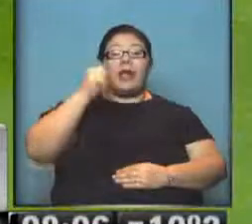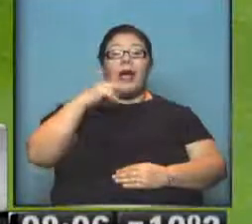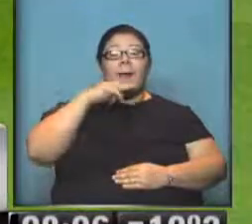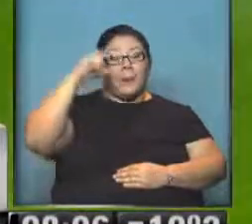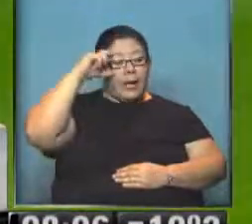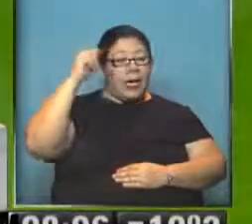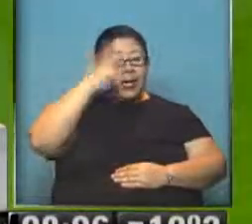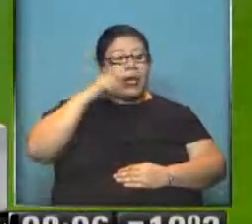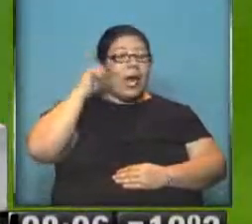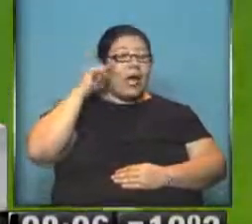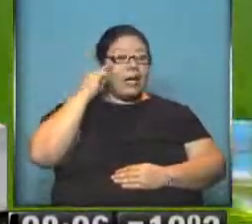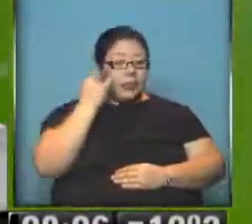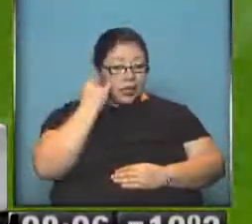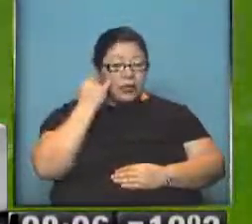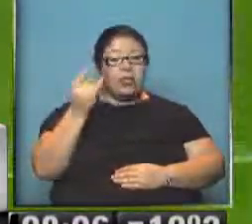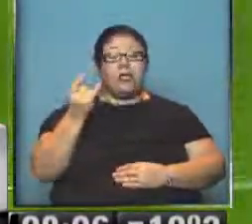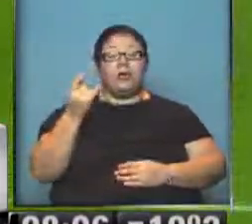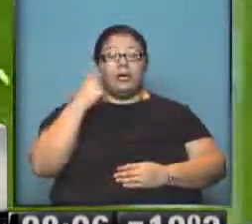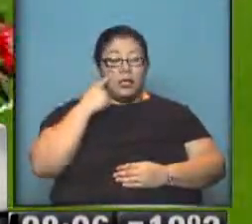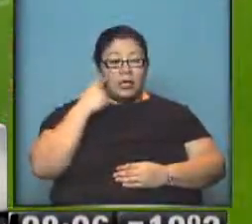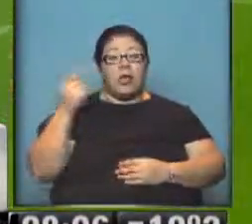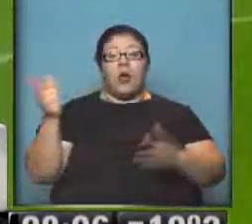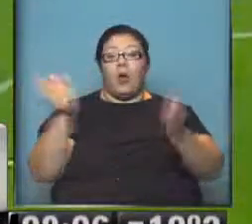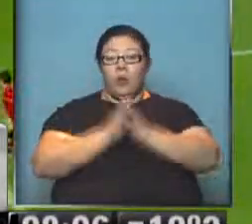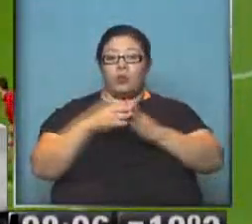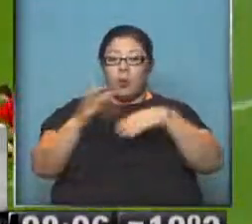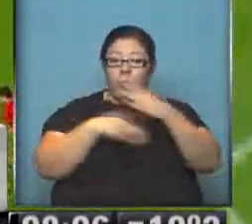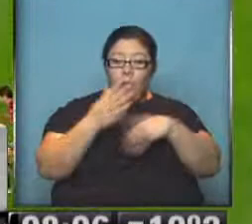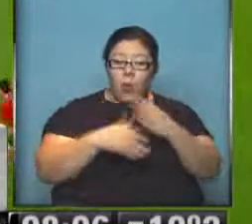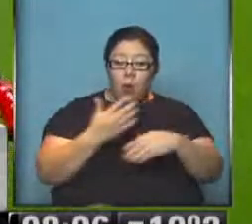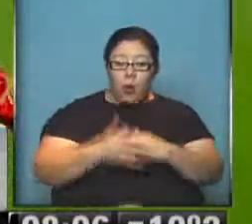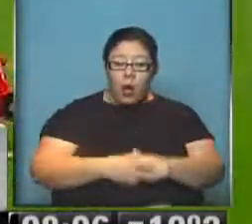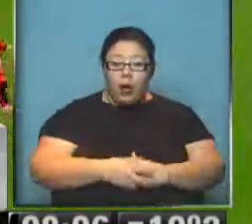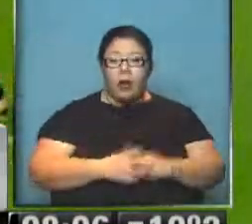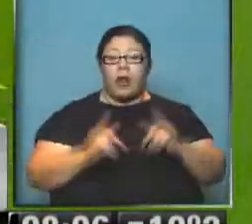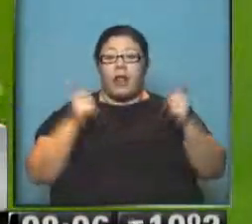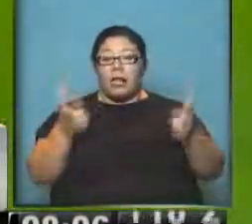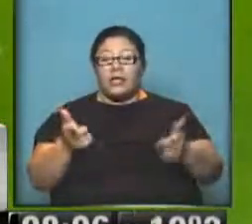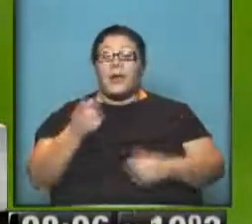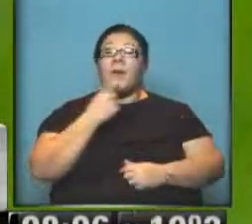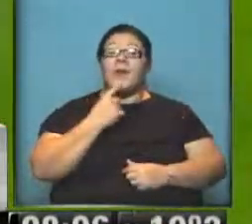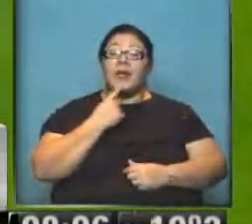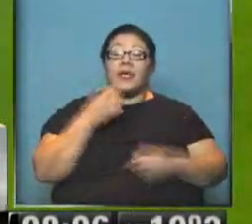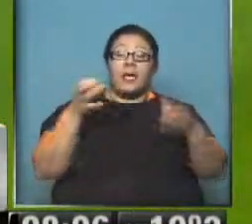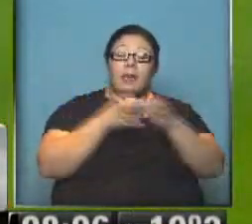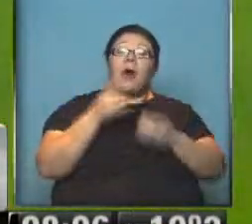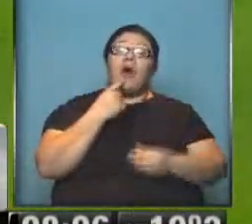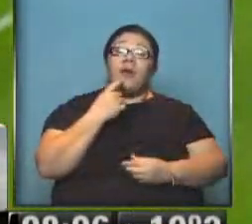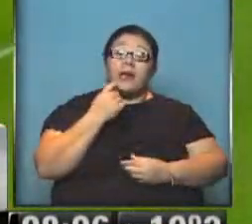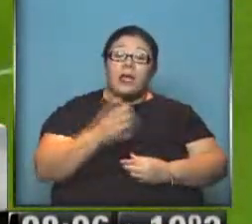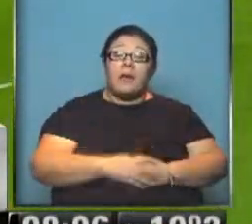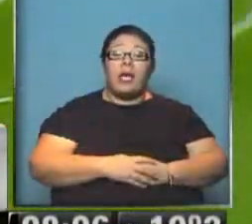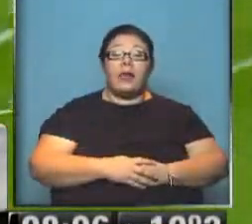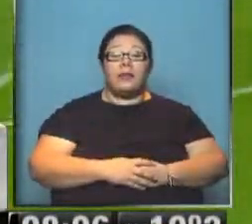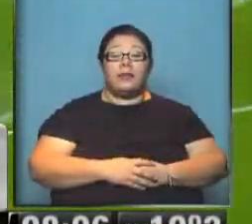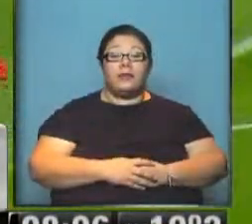estaba el ensayo de la chilena y un River que decíamos, ya estaba